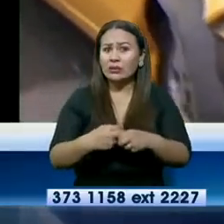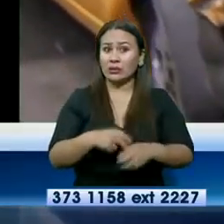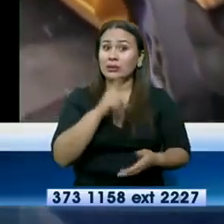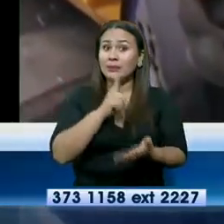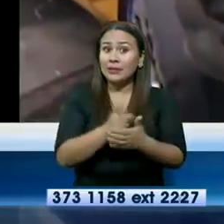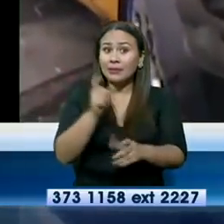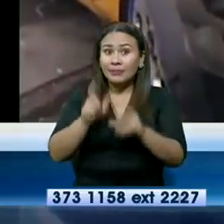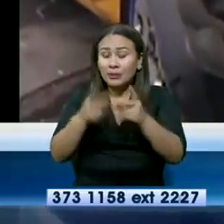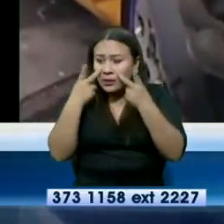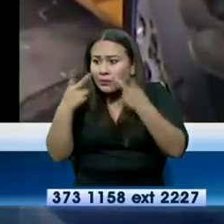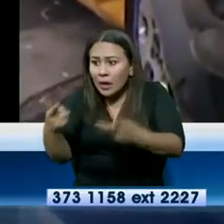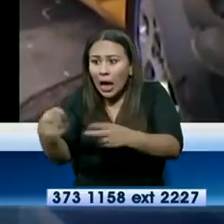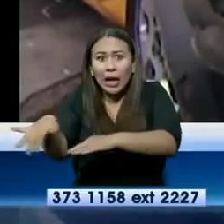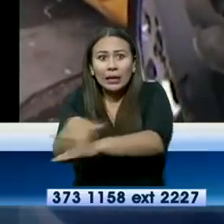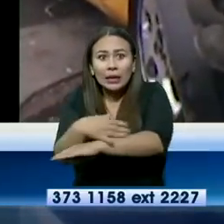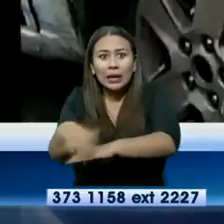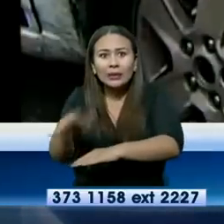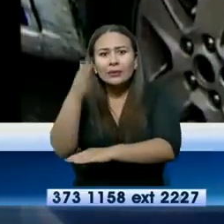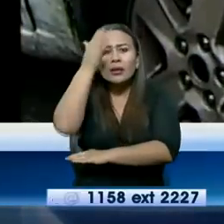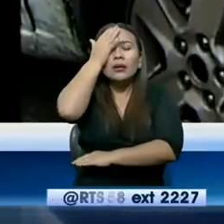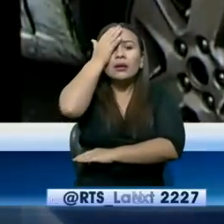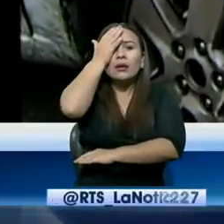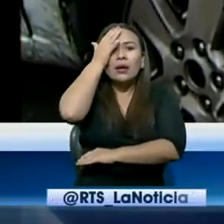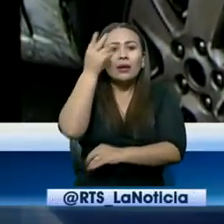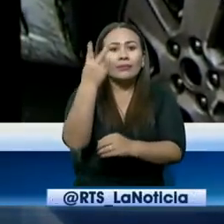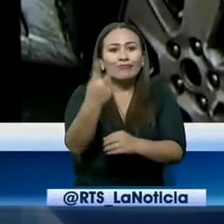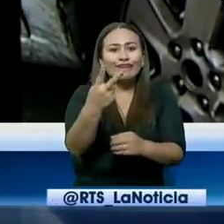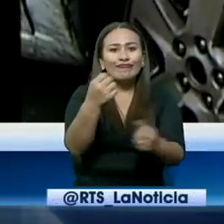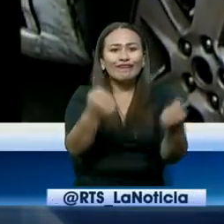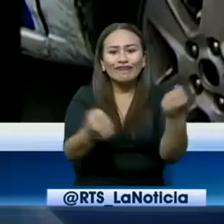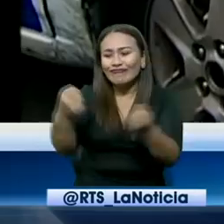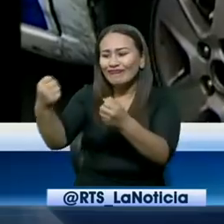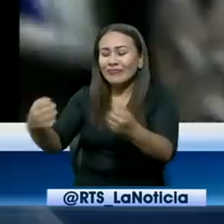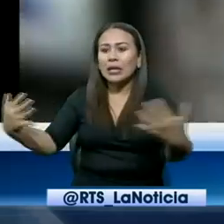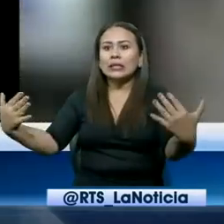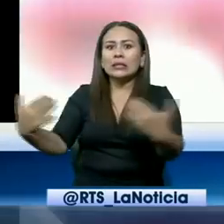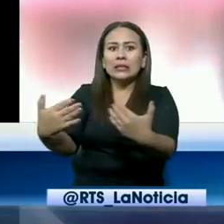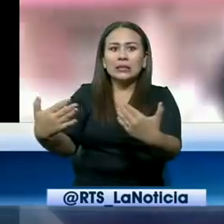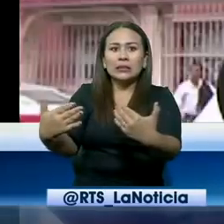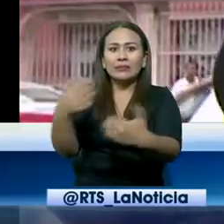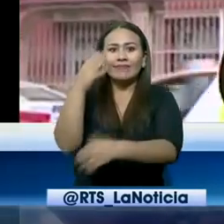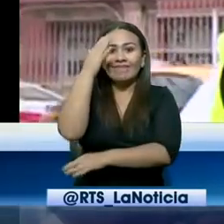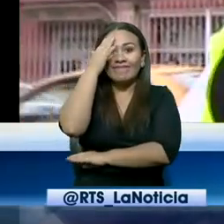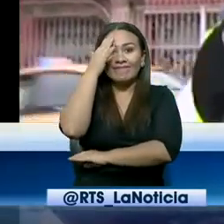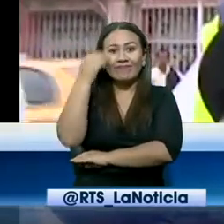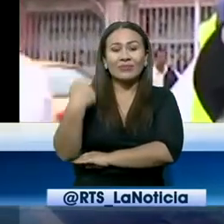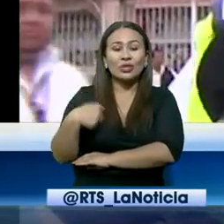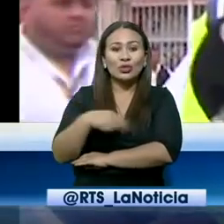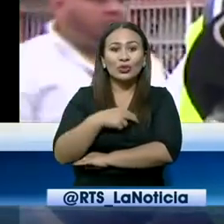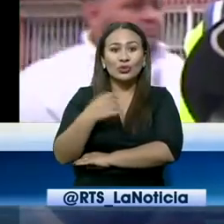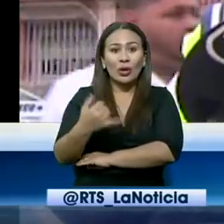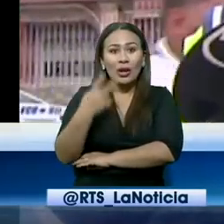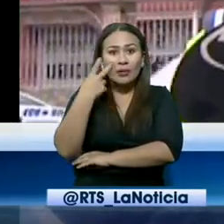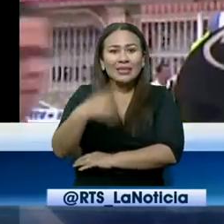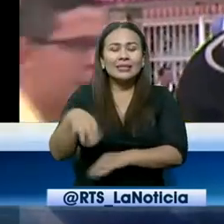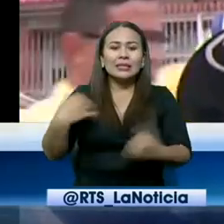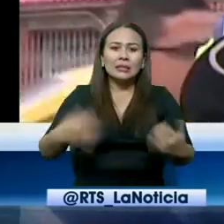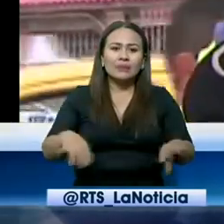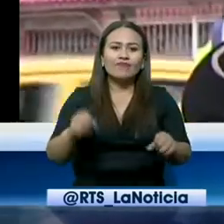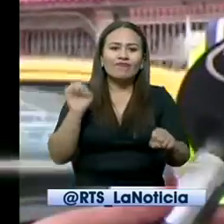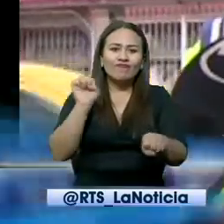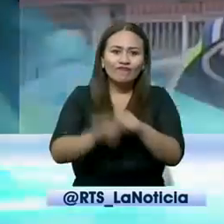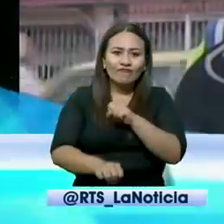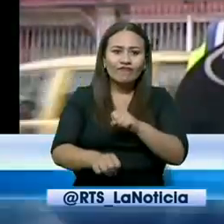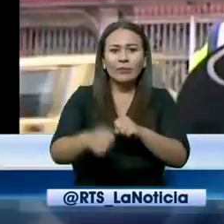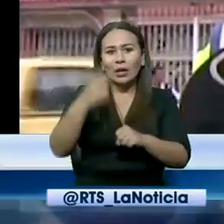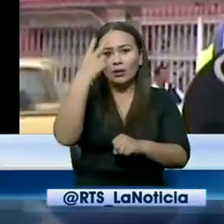hacia la calle, descubrieron la presencia de ambos vehículos en la intersección. Tenemos un siniestro de choque